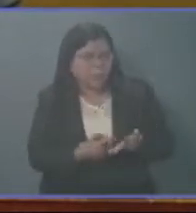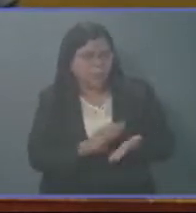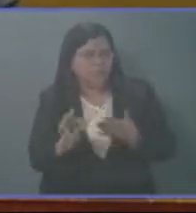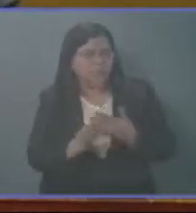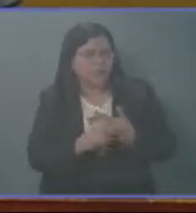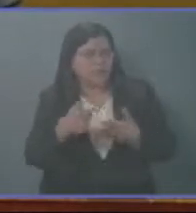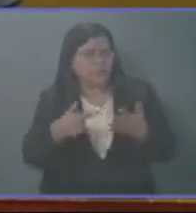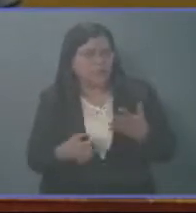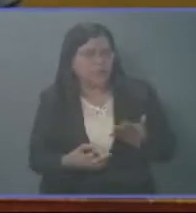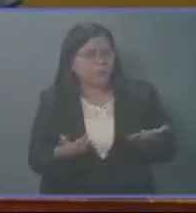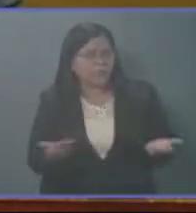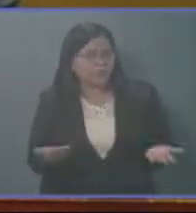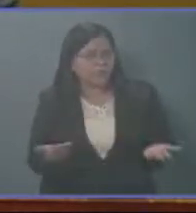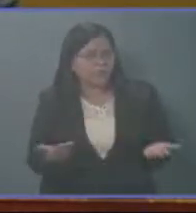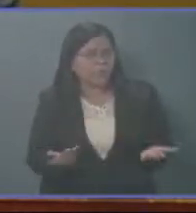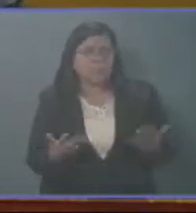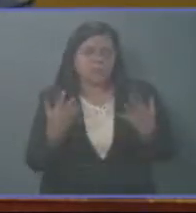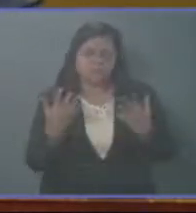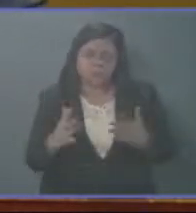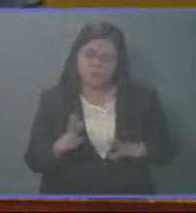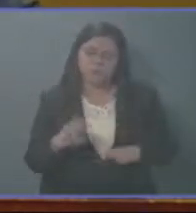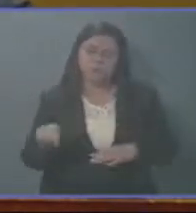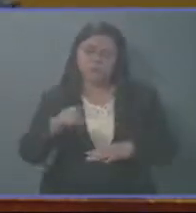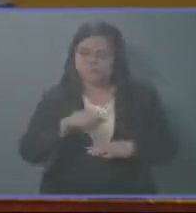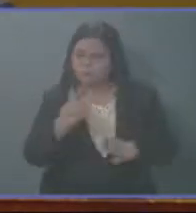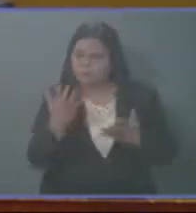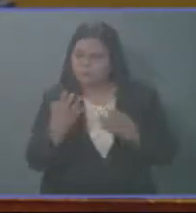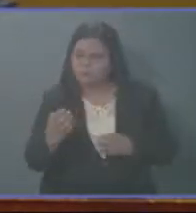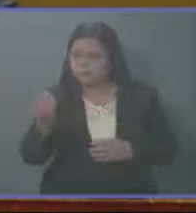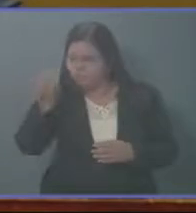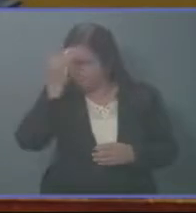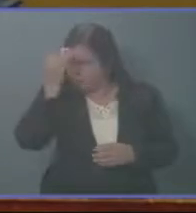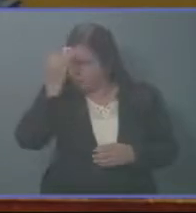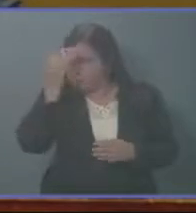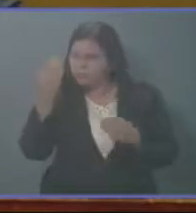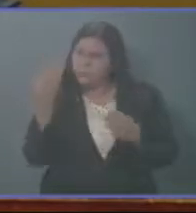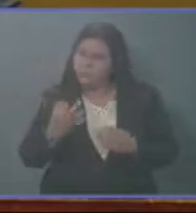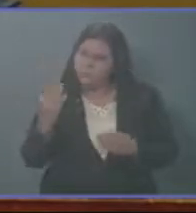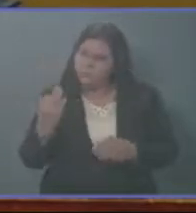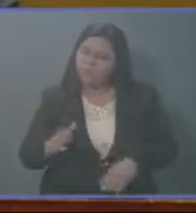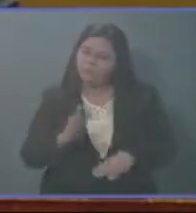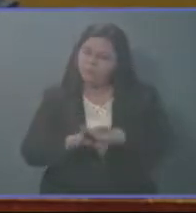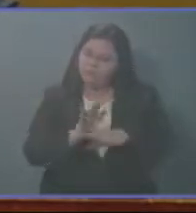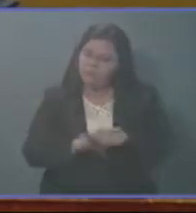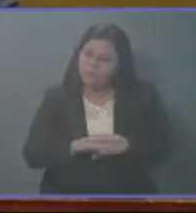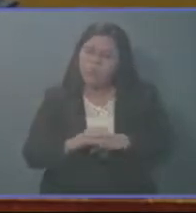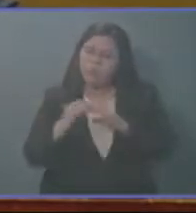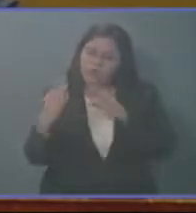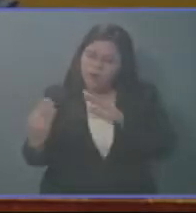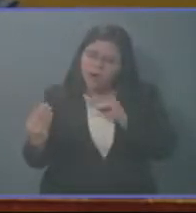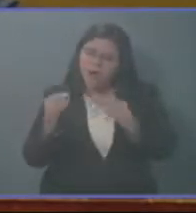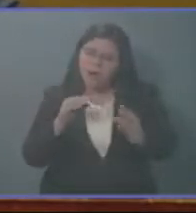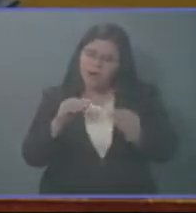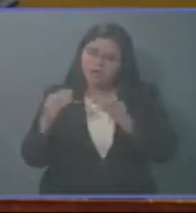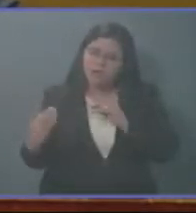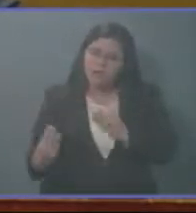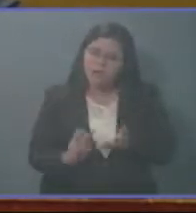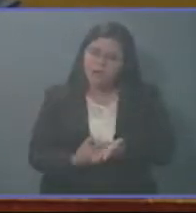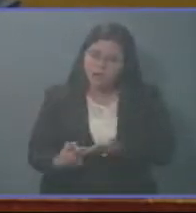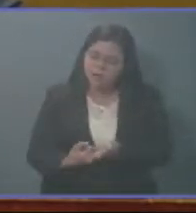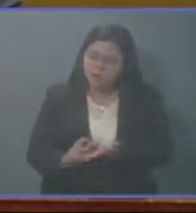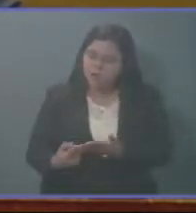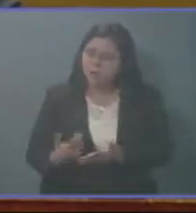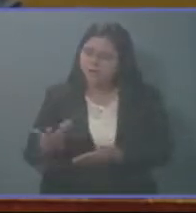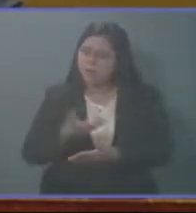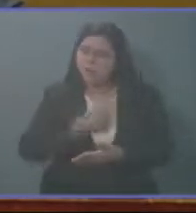ley. El llamado, ya lo han escuchado, es un llamado vehemente al diálogo, a la concertación, a que busquemos